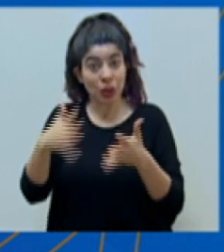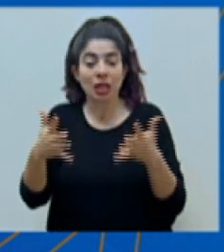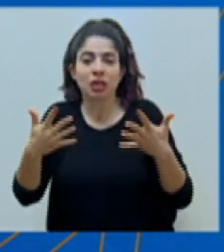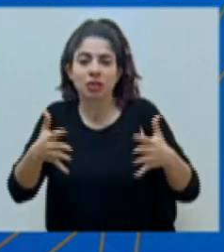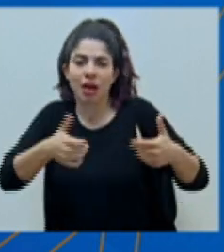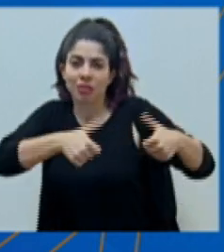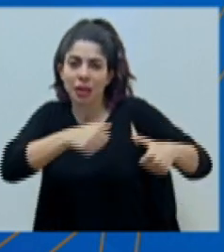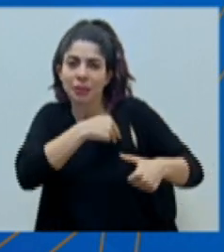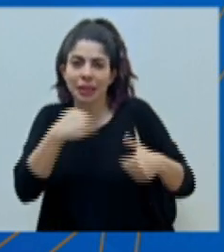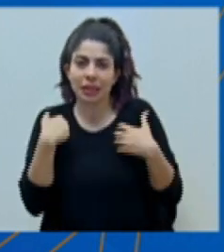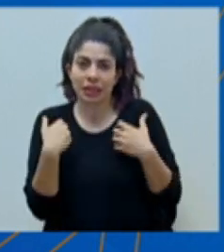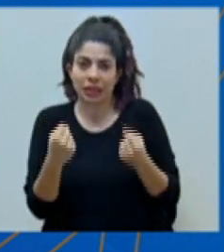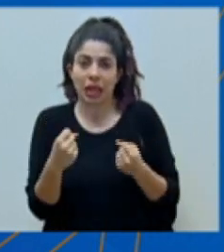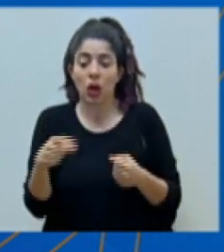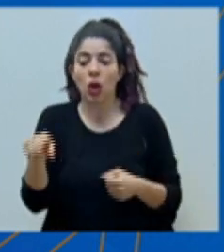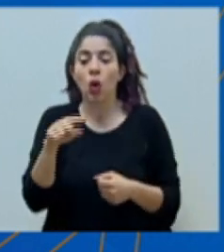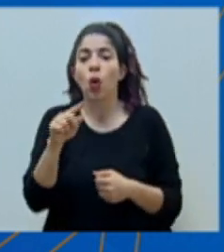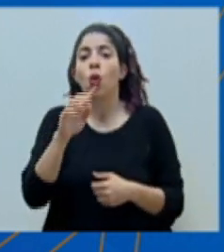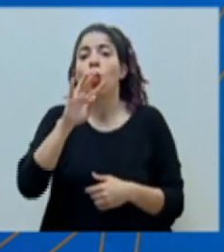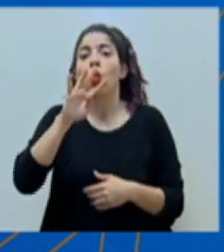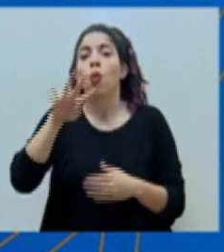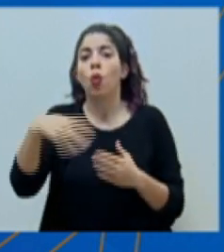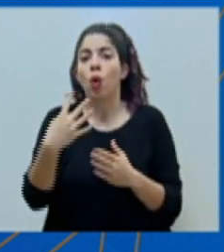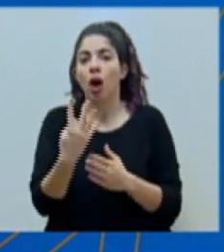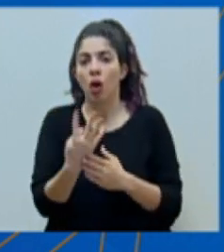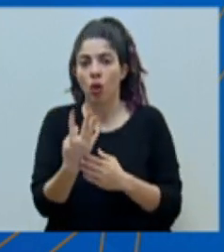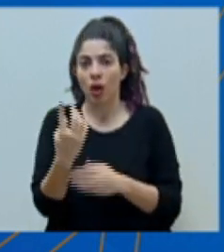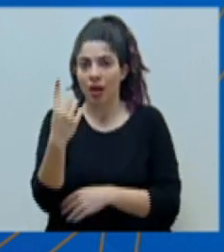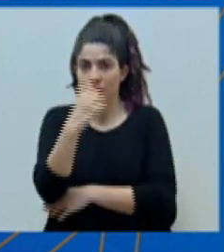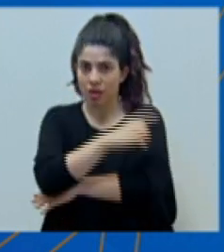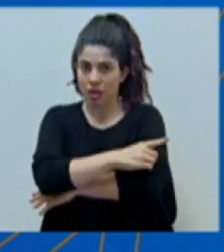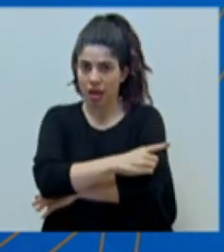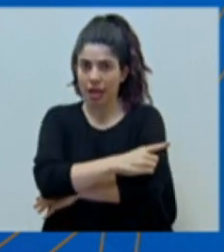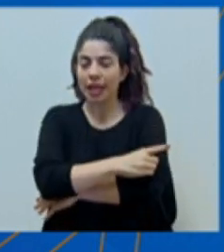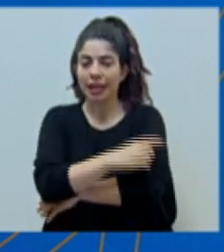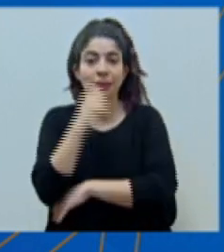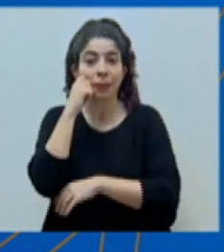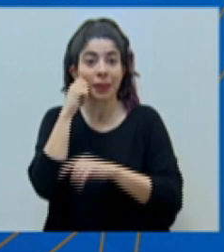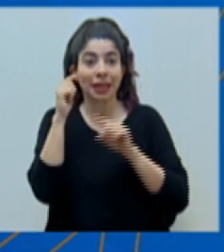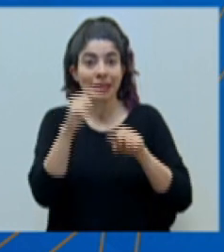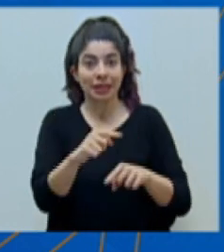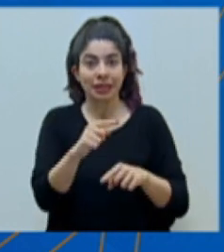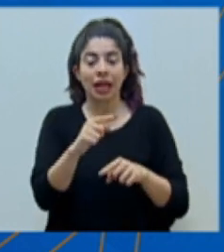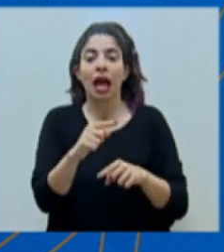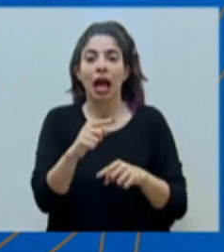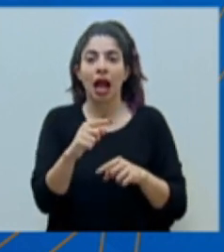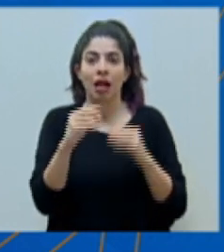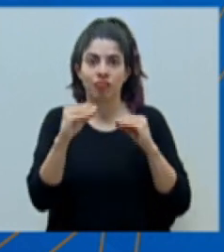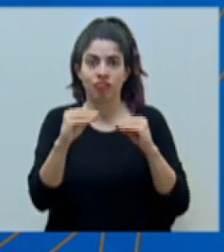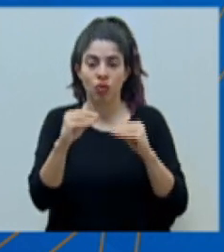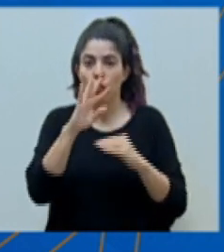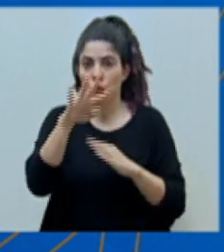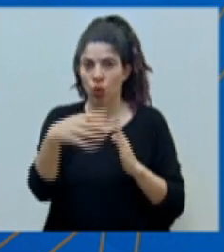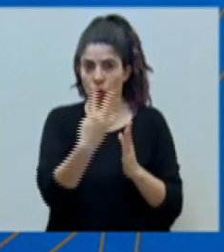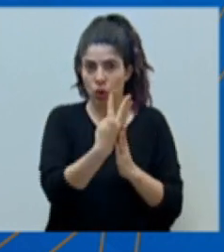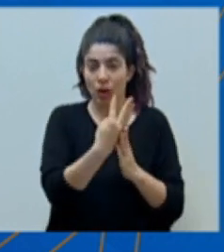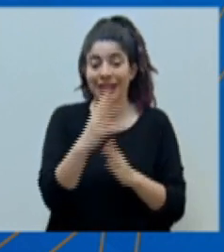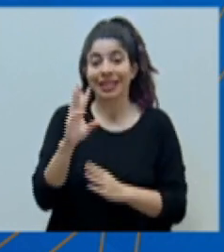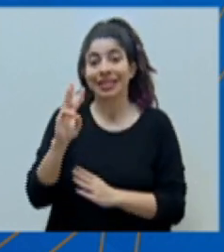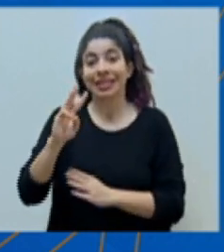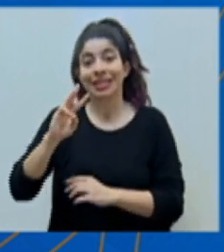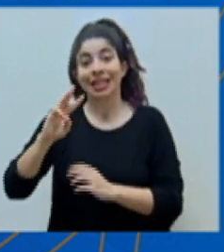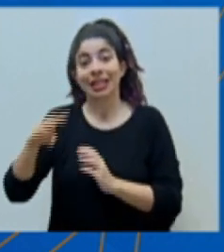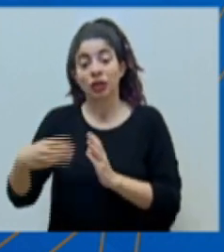con el Ministerio de Salud, van a tener 4 horas diarias en lo que corresponde a la presencialidad en la modalidad académica y 6